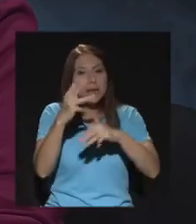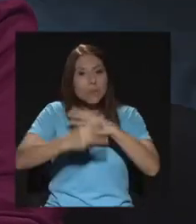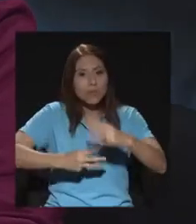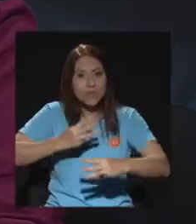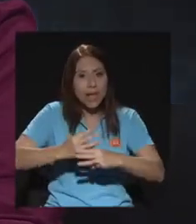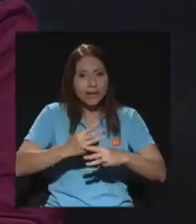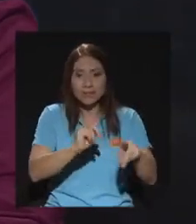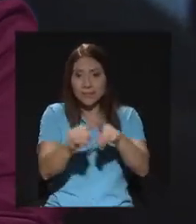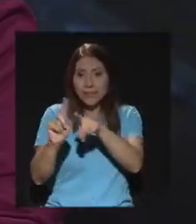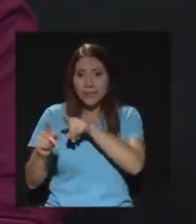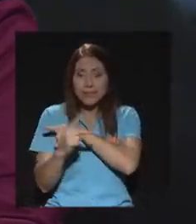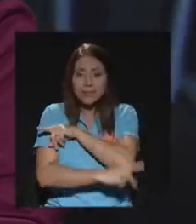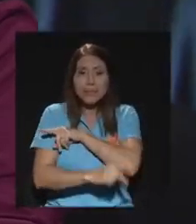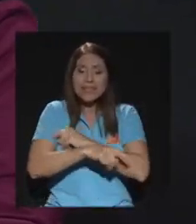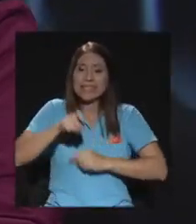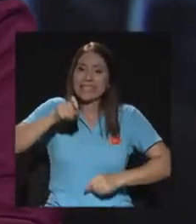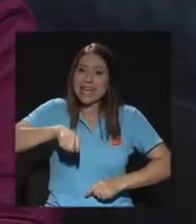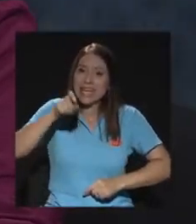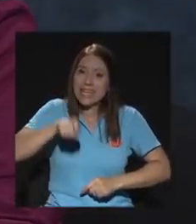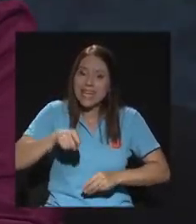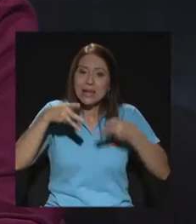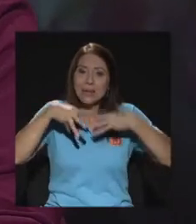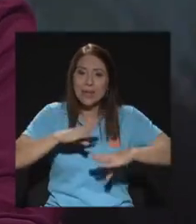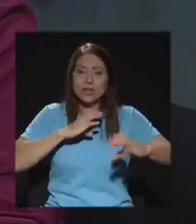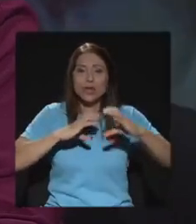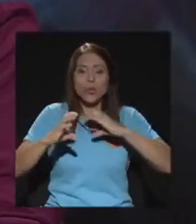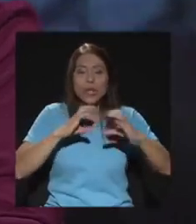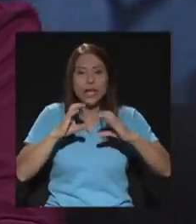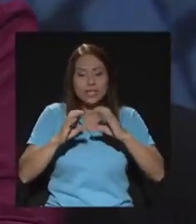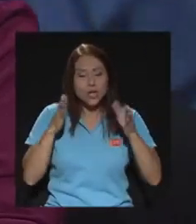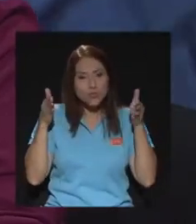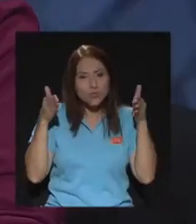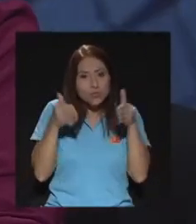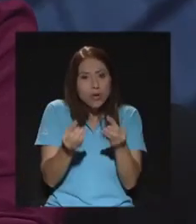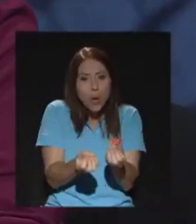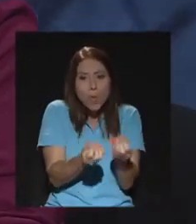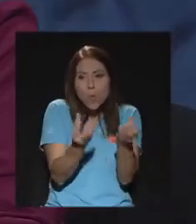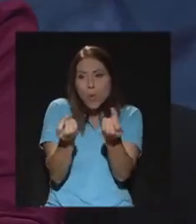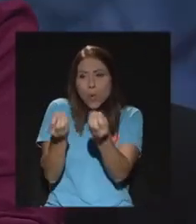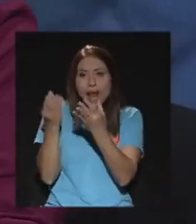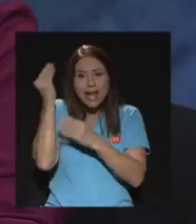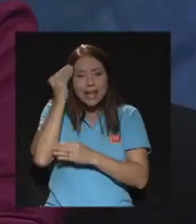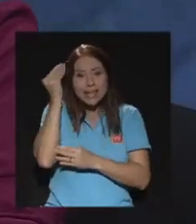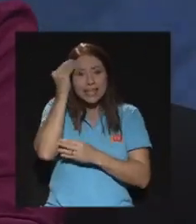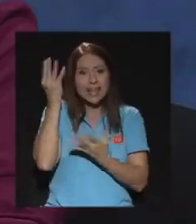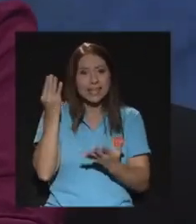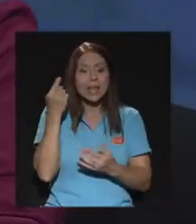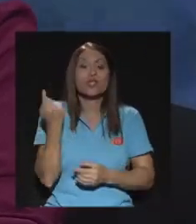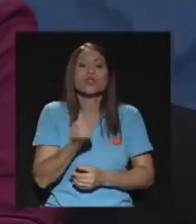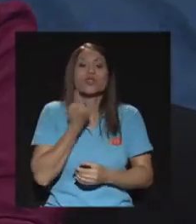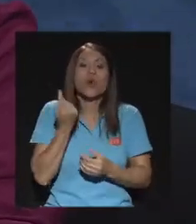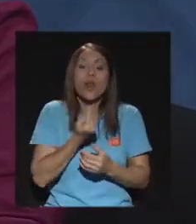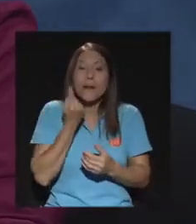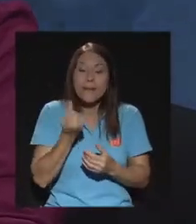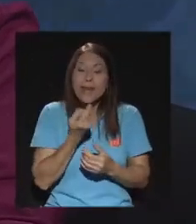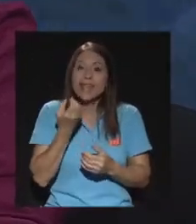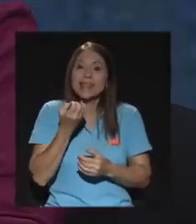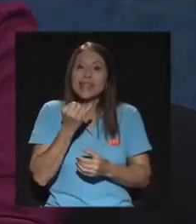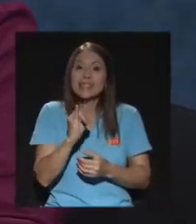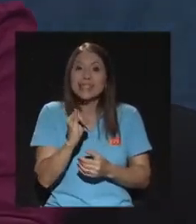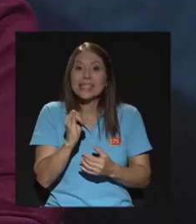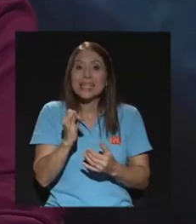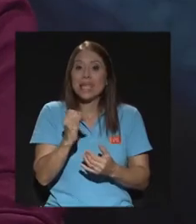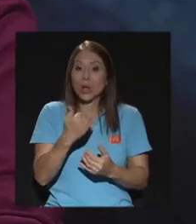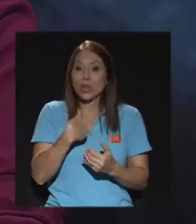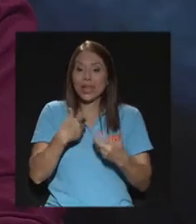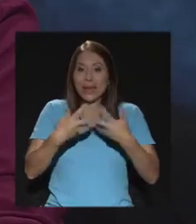sociedades requieren de medios pluralistas, y solo en manos, en medios, medios, solo en manos de empresas